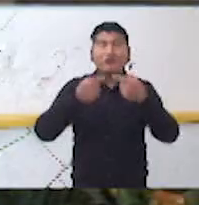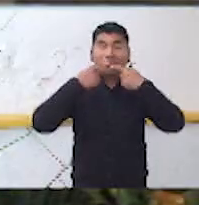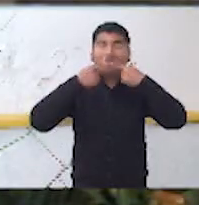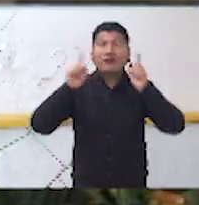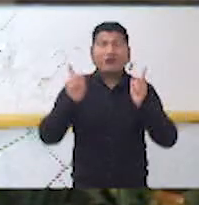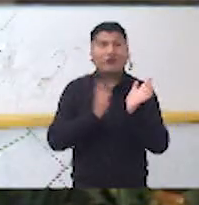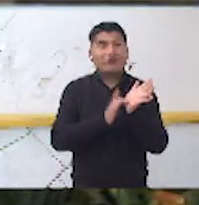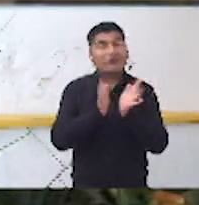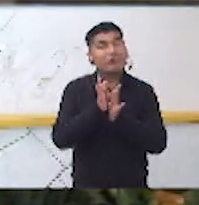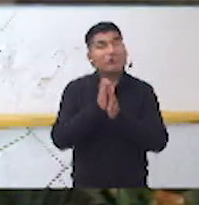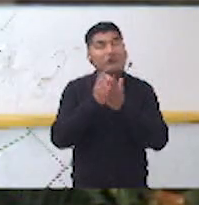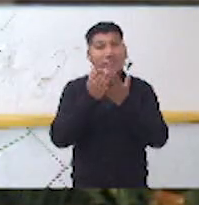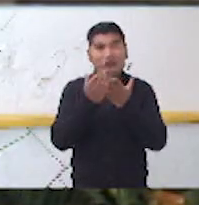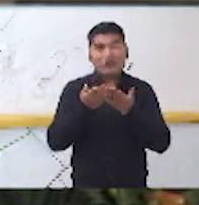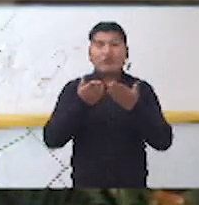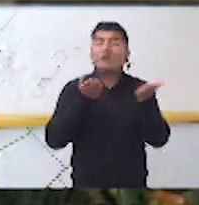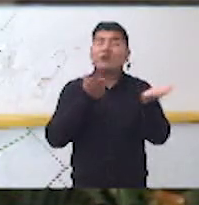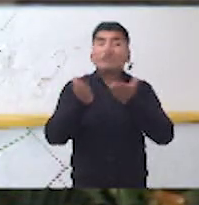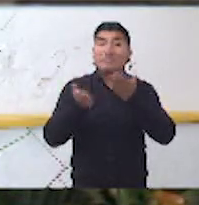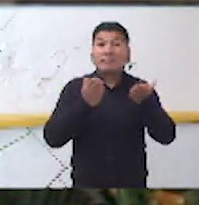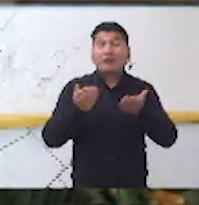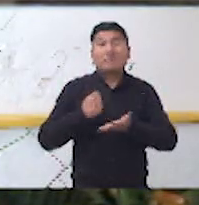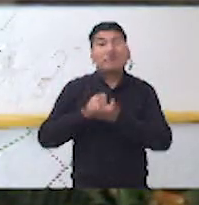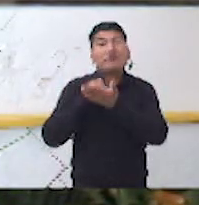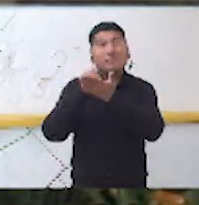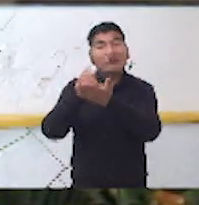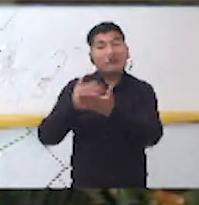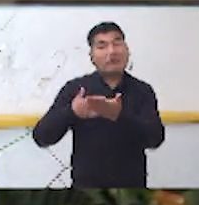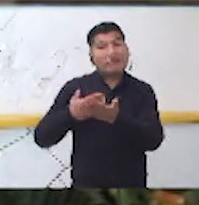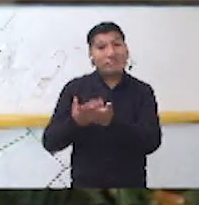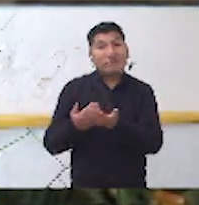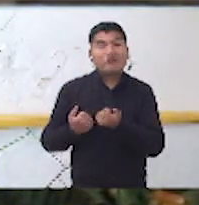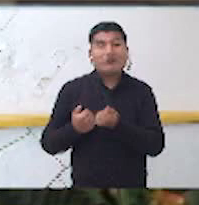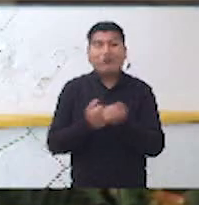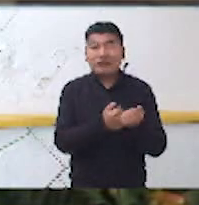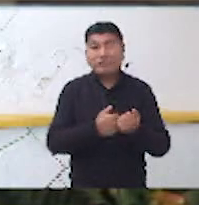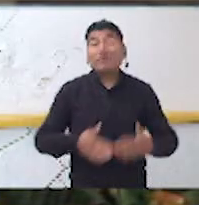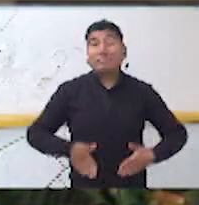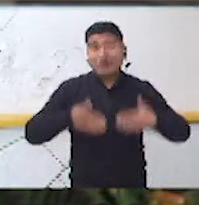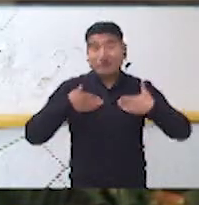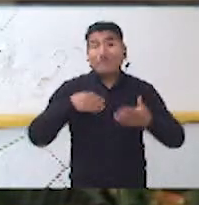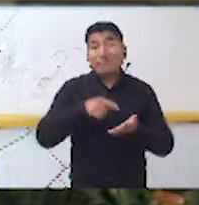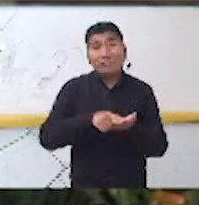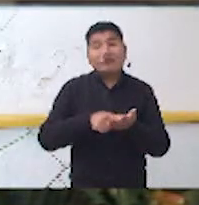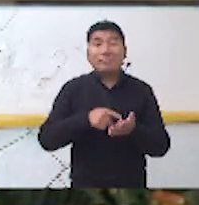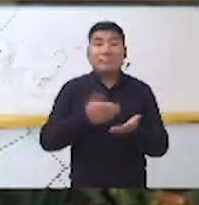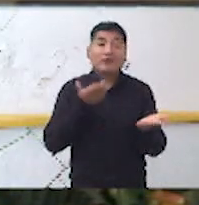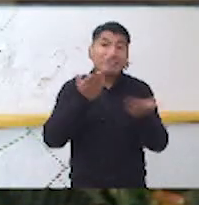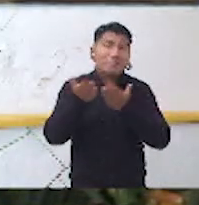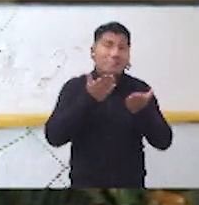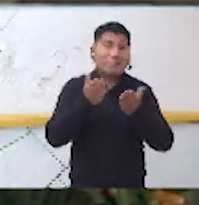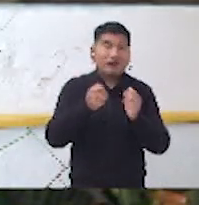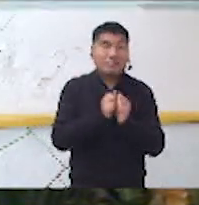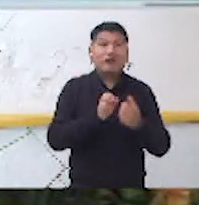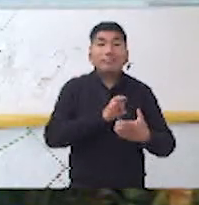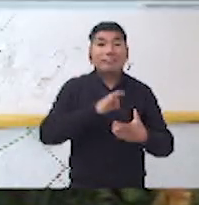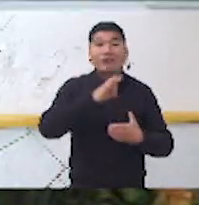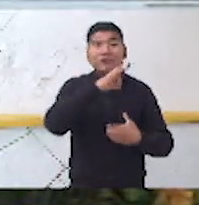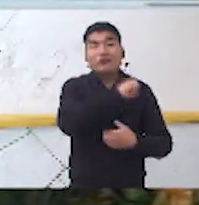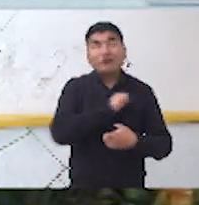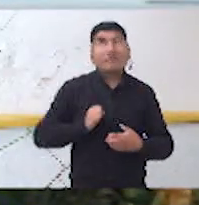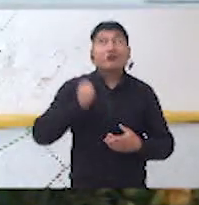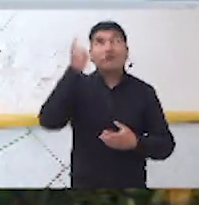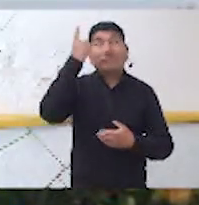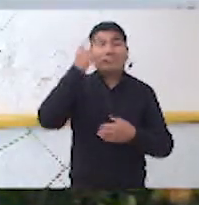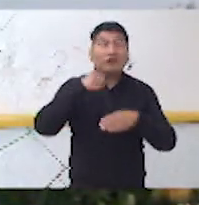Evangelio, al servicio de la caridad. Vivan este servicio dóciles al Espíritu del Señor que los